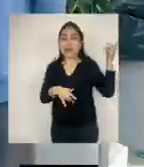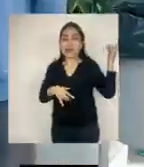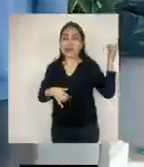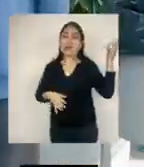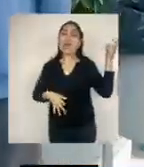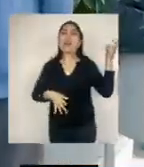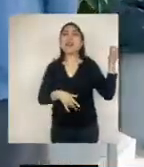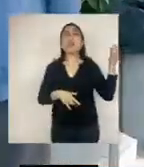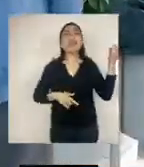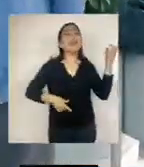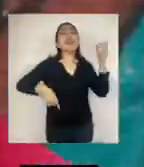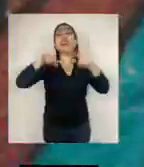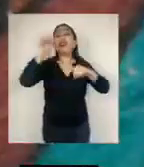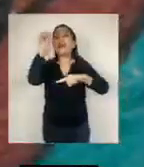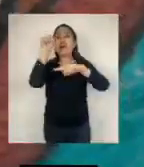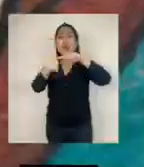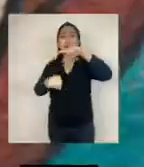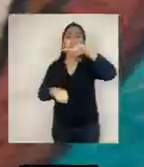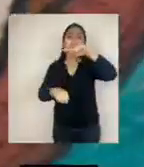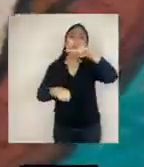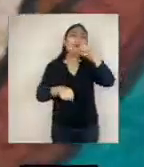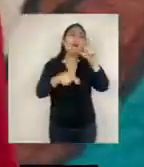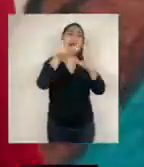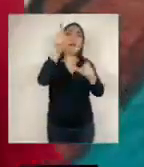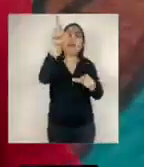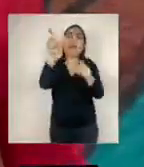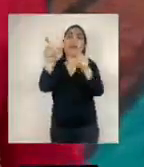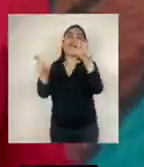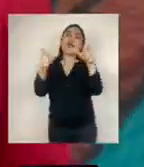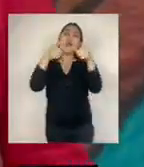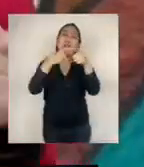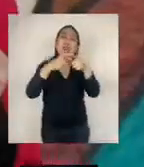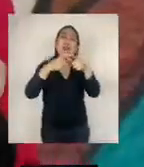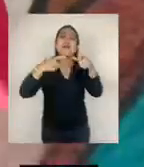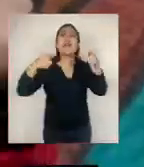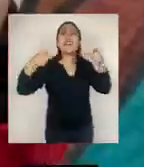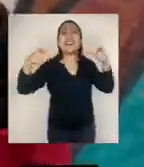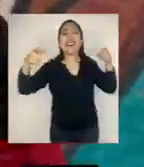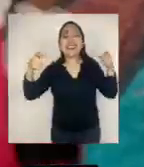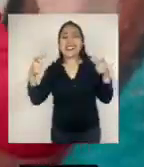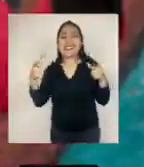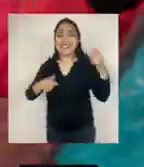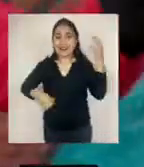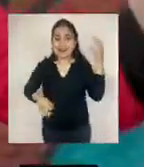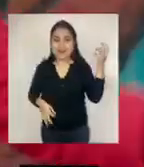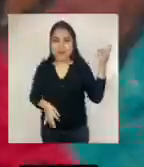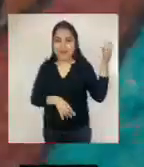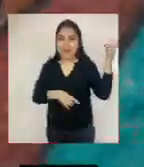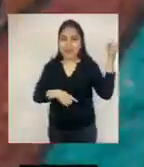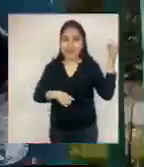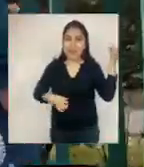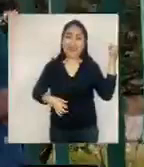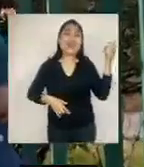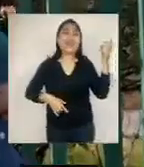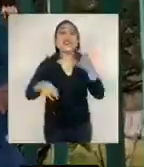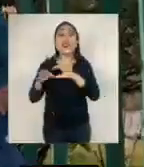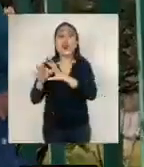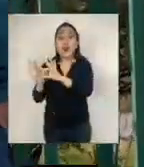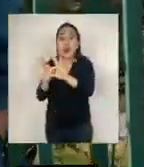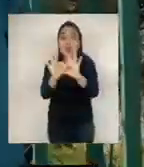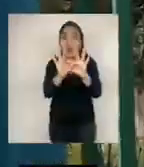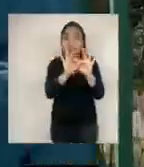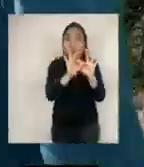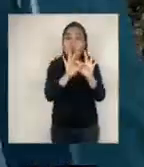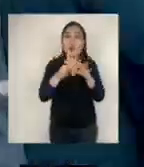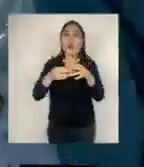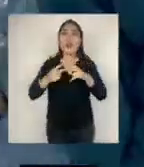como folclorista. Entonces ahí empezamos a soñarlo hace meses. Así es. Y tal como dice el Pancho, yo me encerré a trabajar. Es